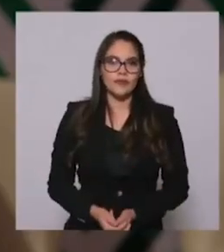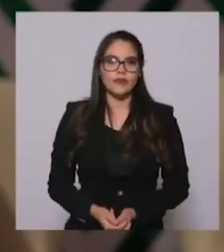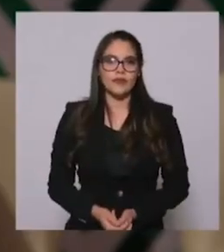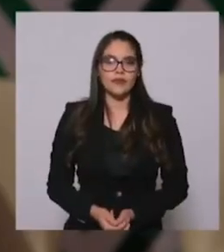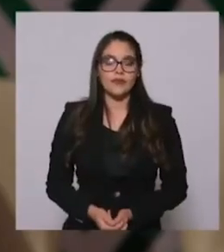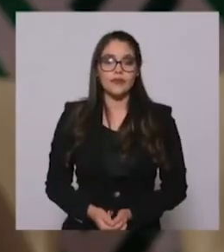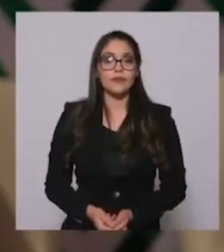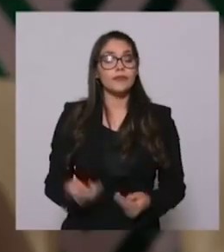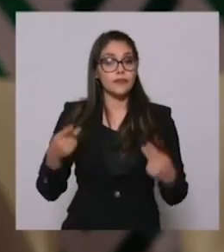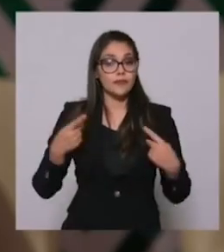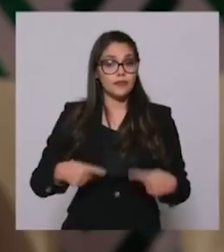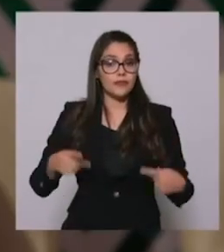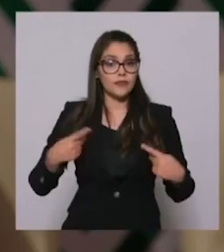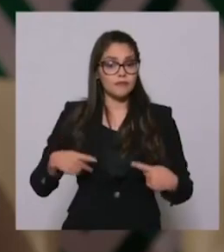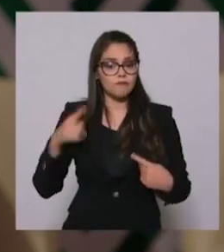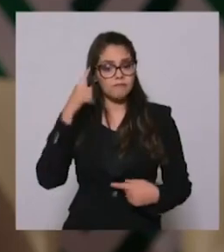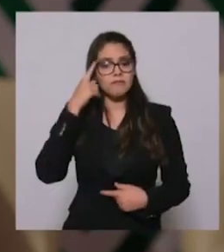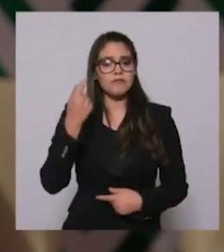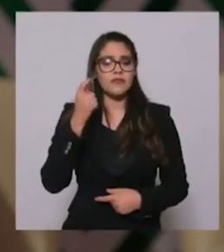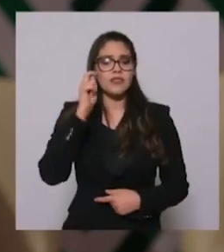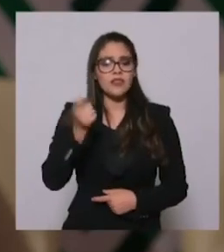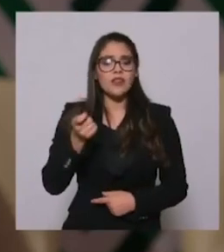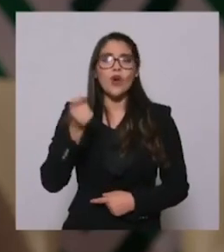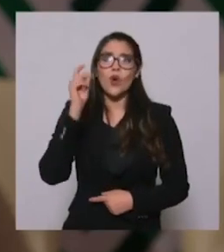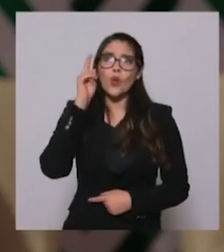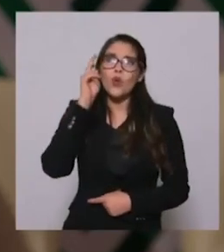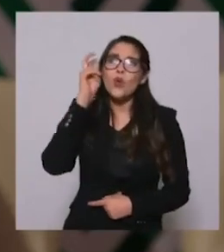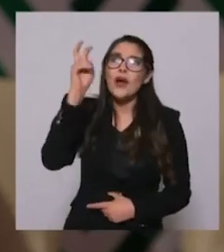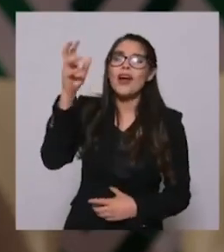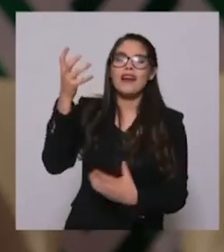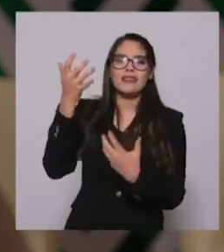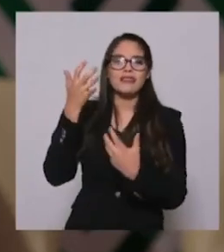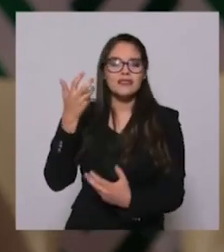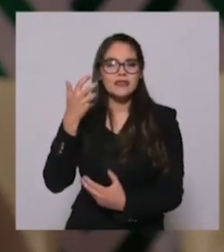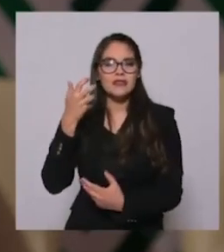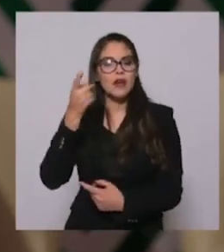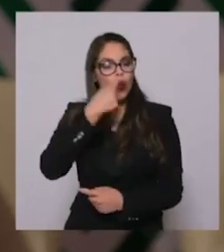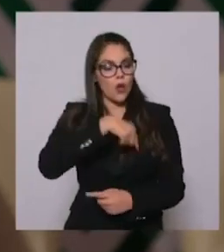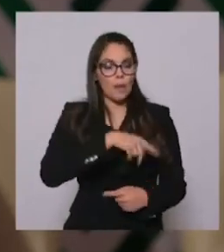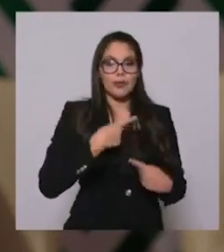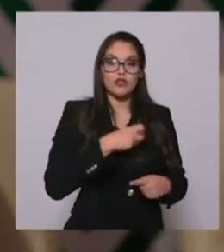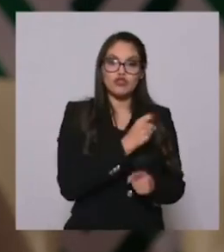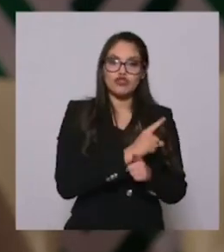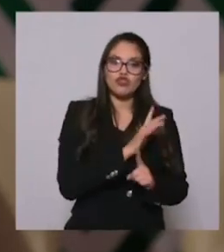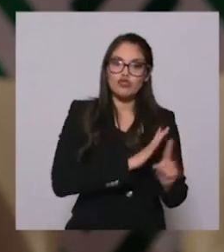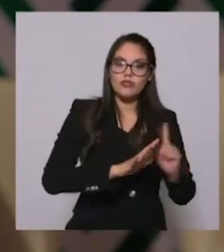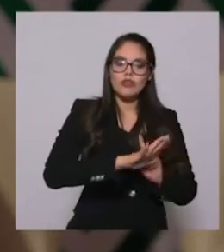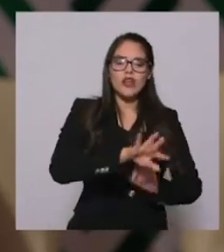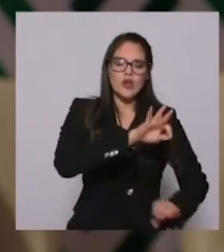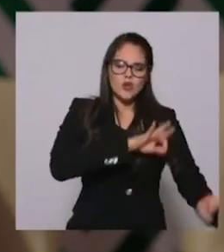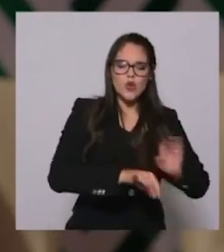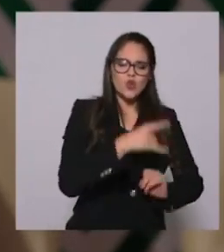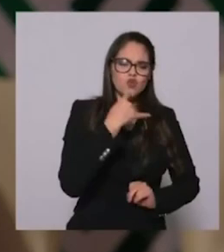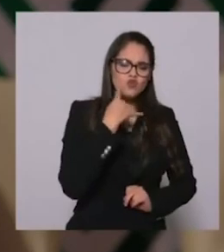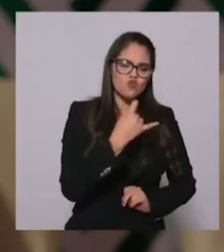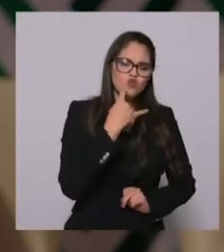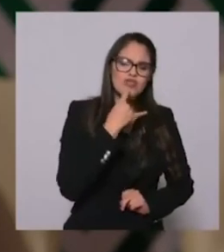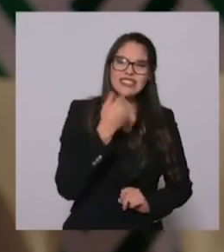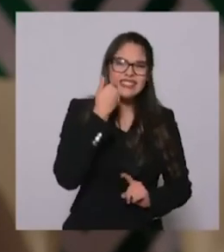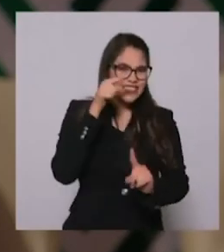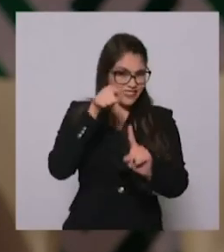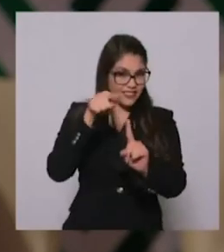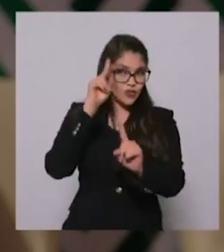las personas es soñar utopías. La gran capacidad de las sociedades que trabajan por ellas es hacerla